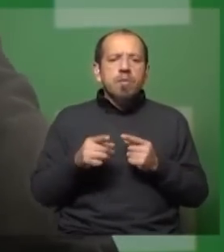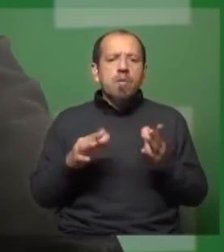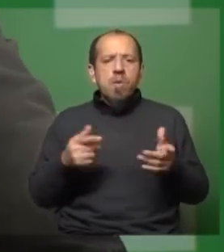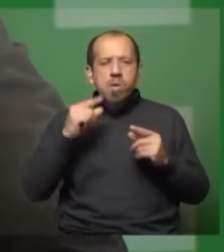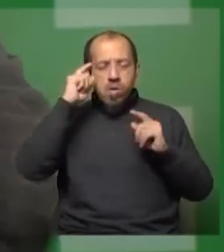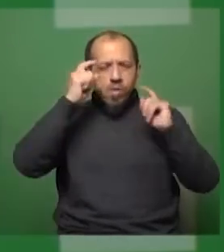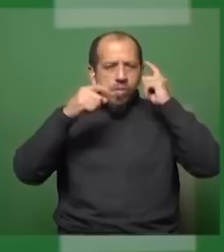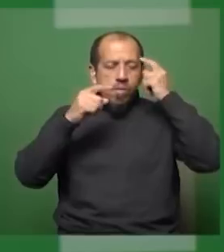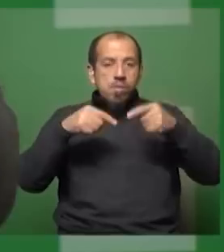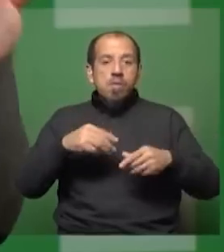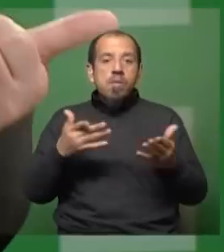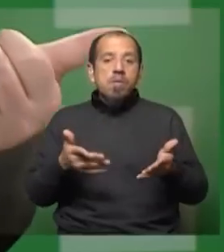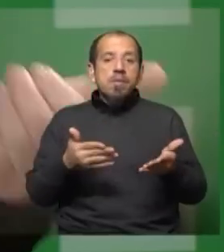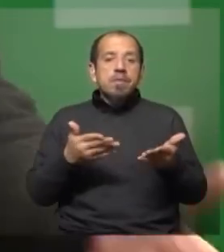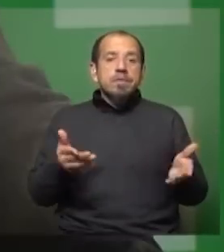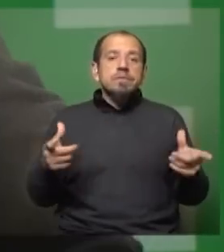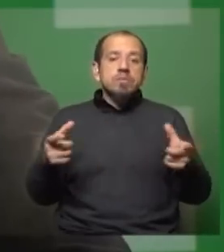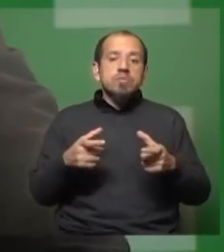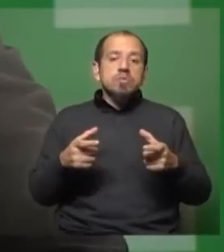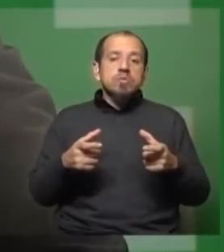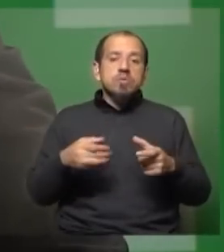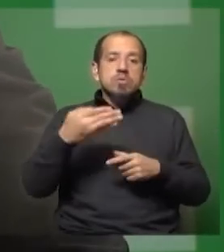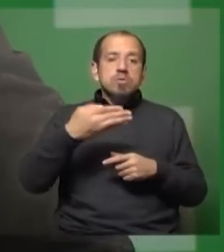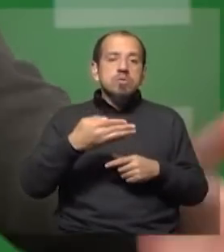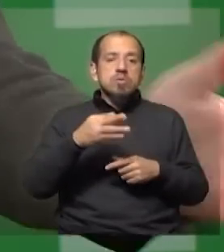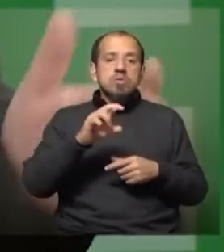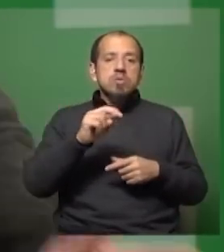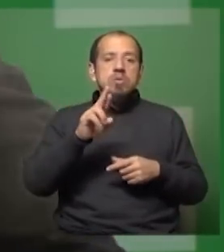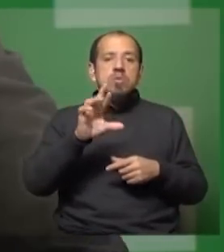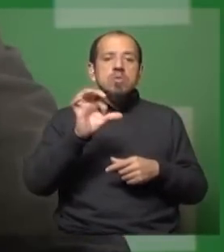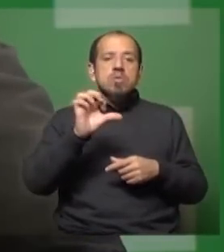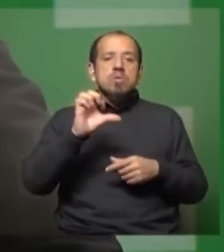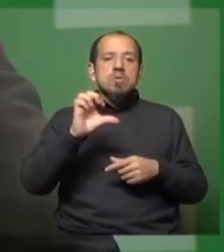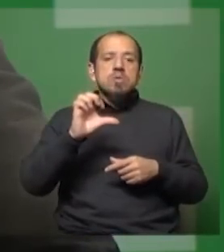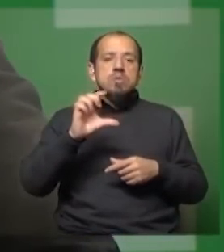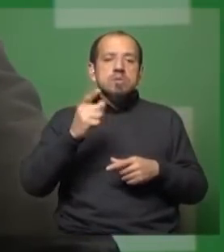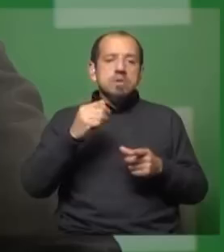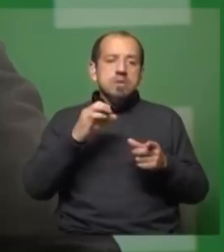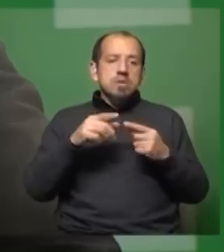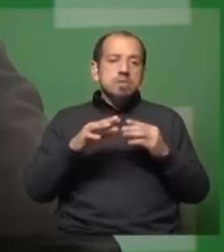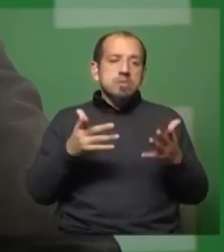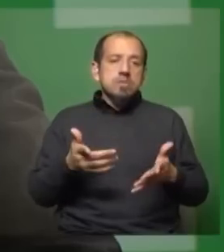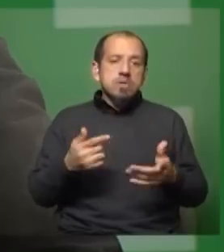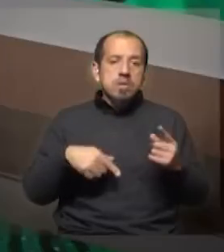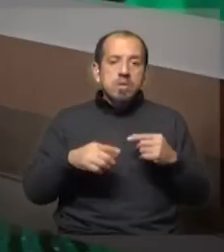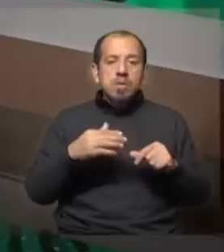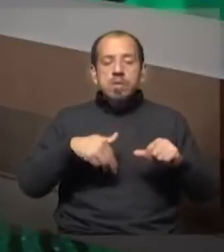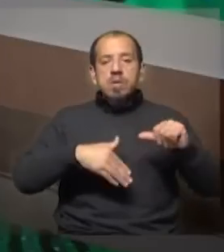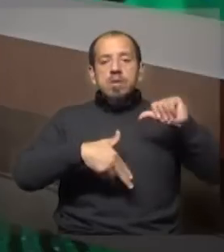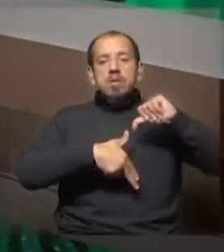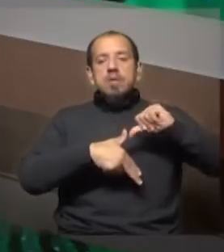aportando porque a pocos días de una reunión como la que va a haber en Bruselas da una sensación que no ayuda mucho a fortalecer la región no